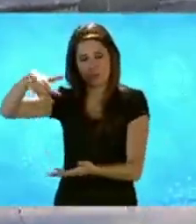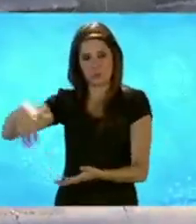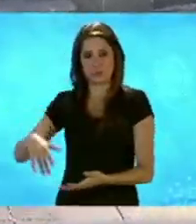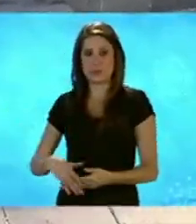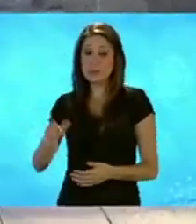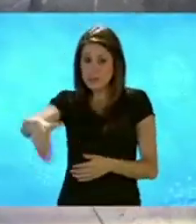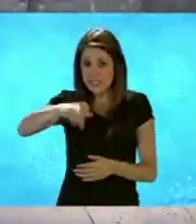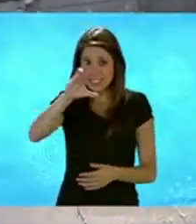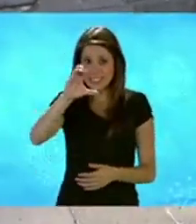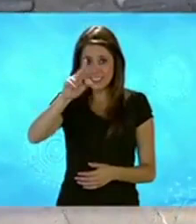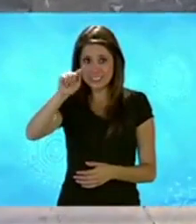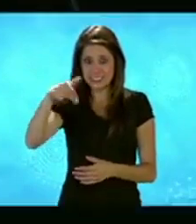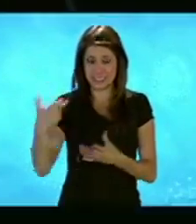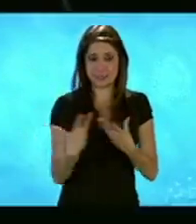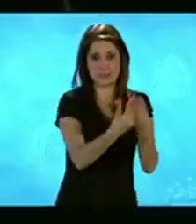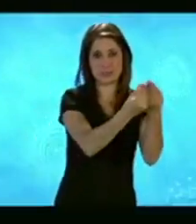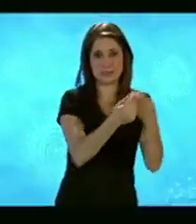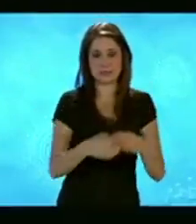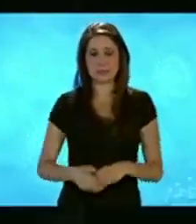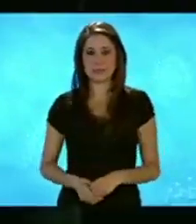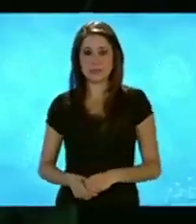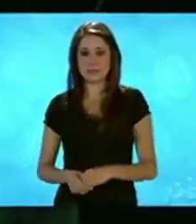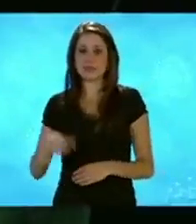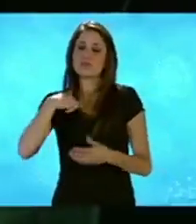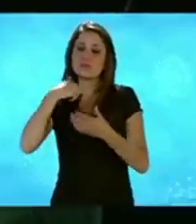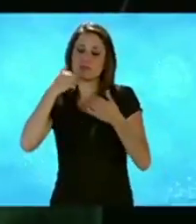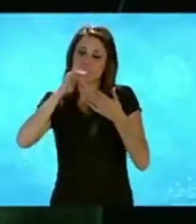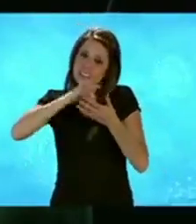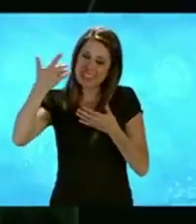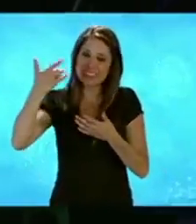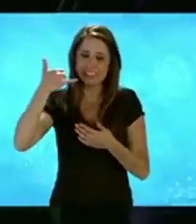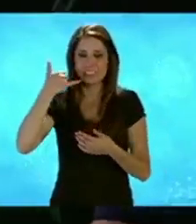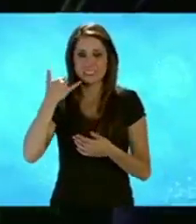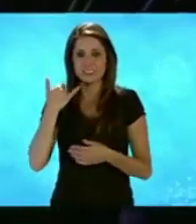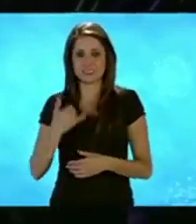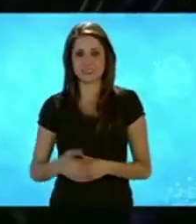Cristina, vamos. Le agradezco mucho.